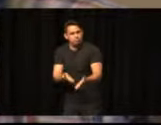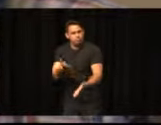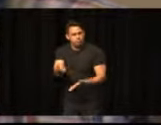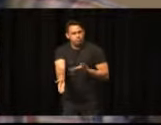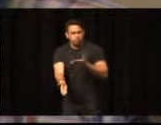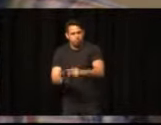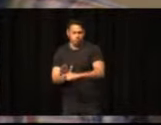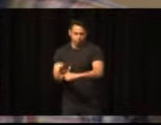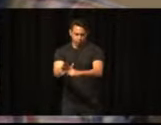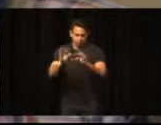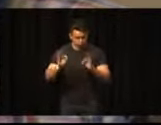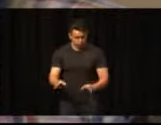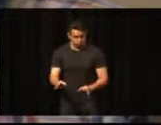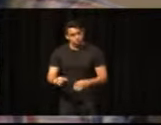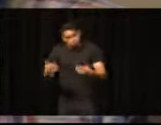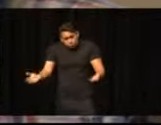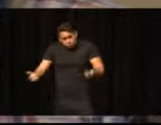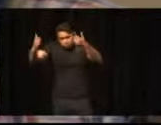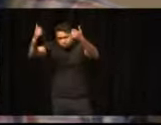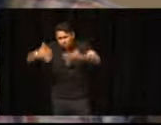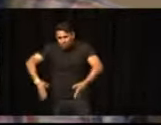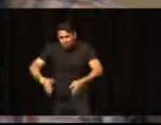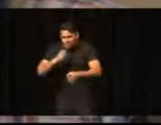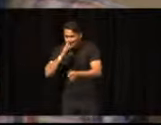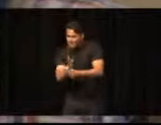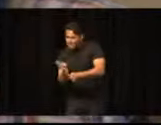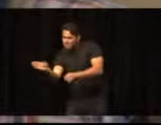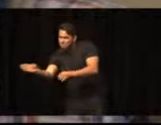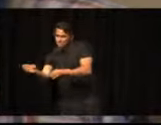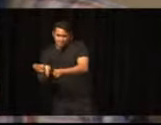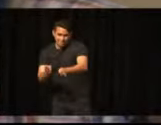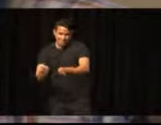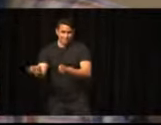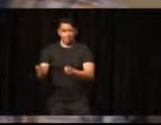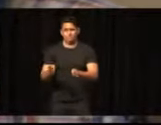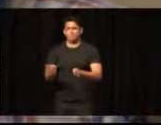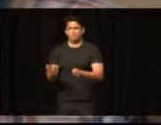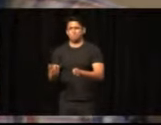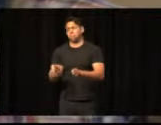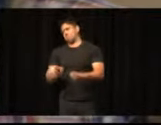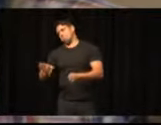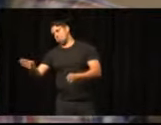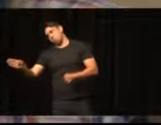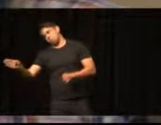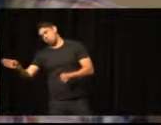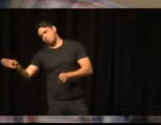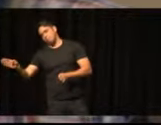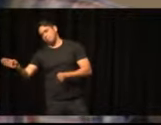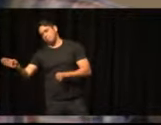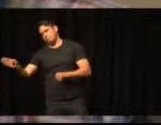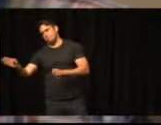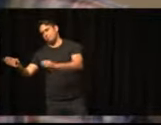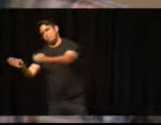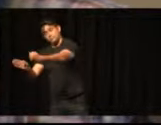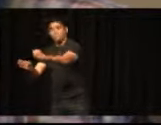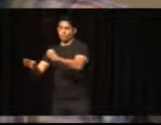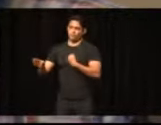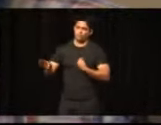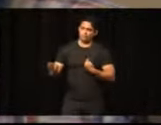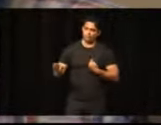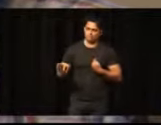decir, es un camino de dos manos. Puede ir o